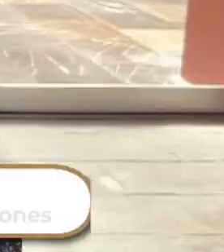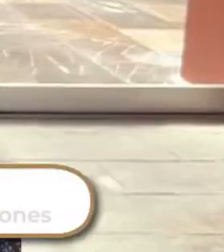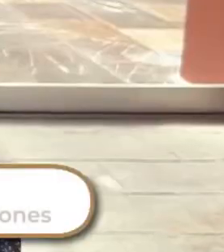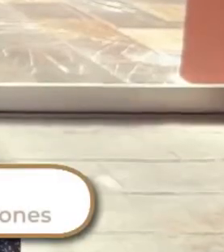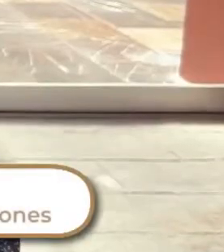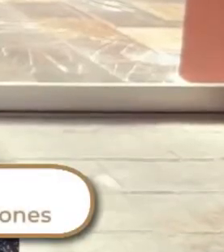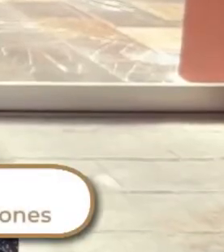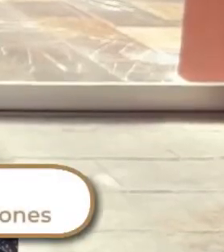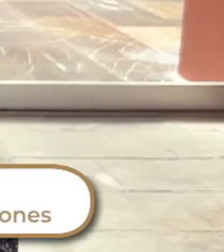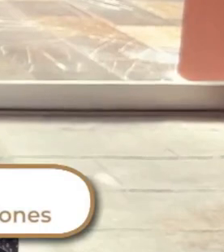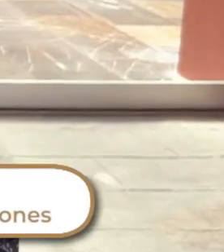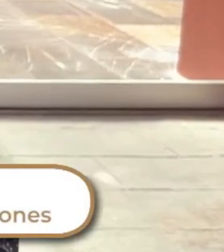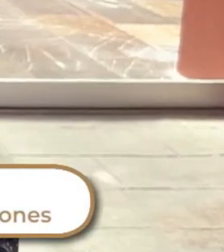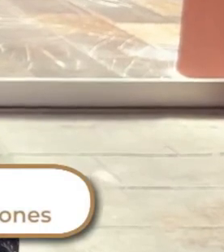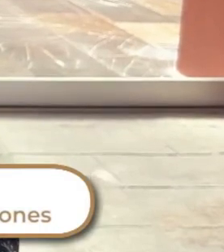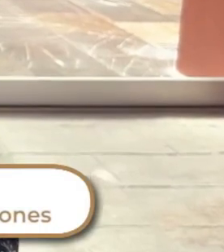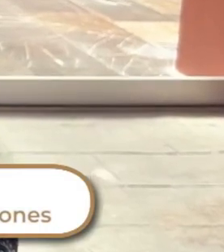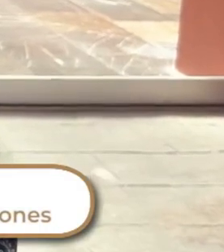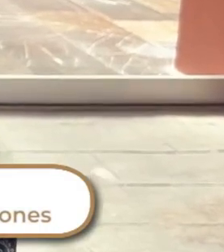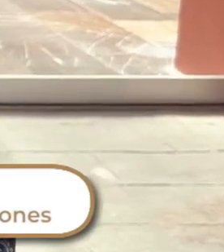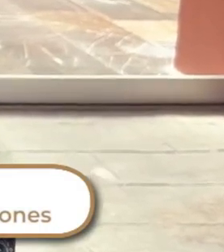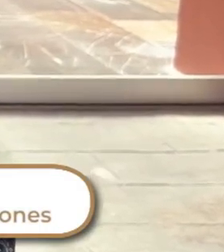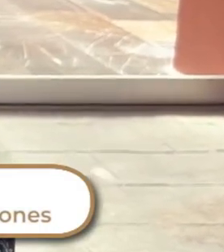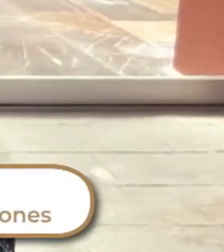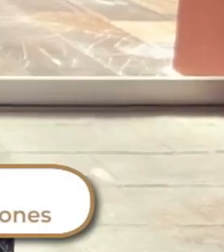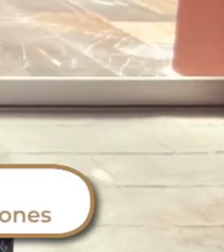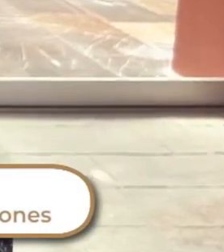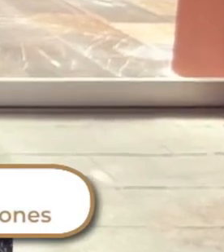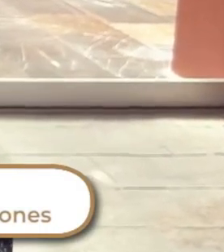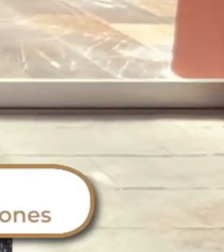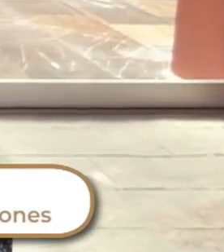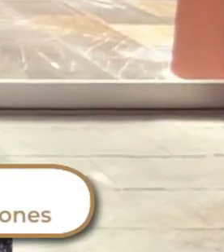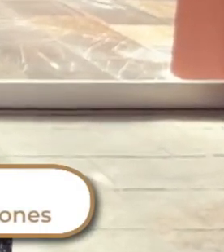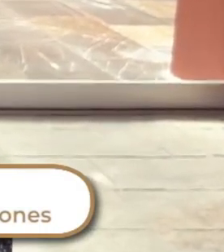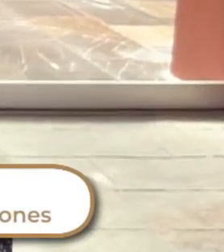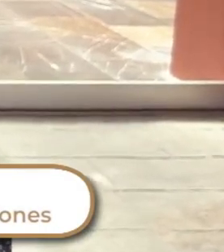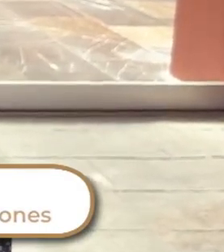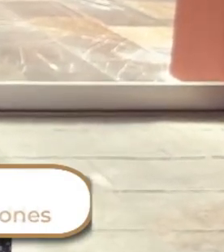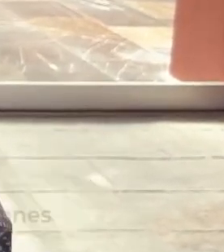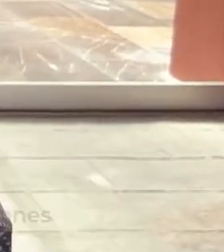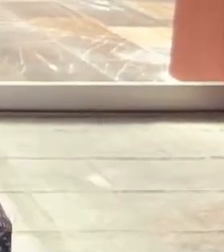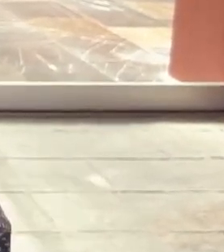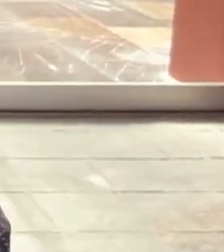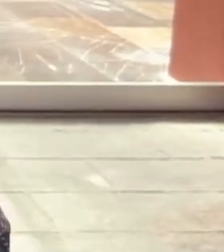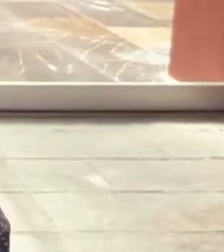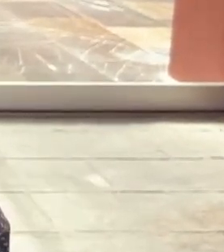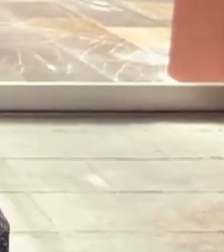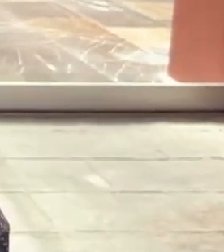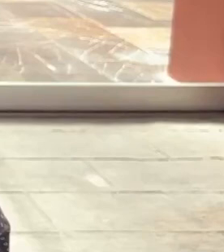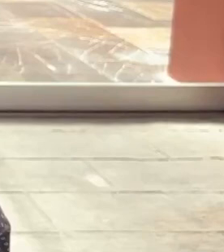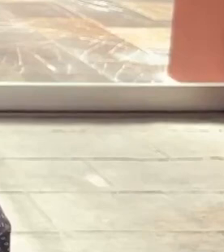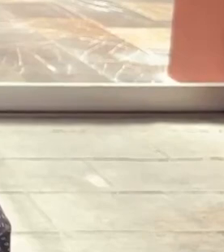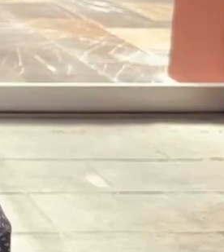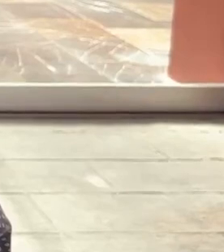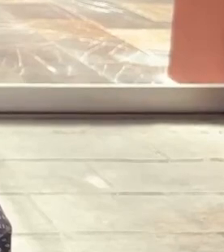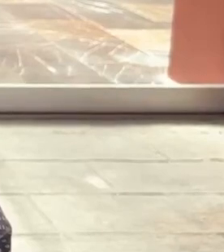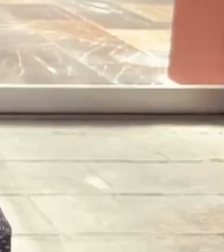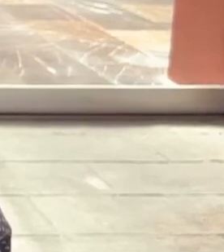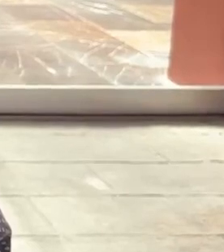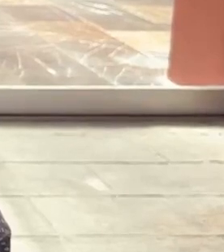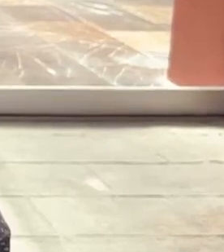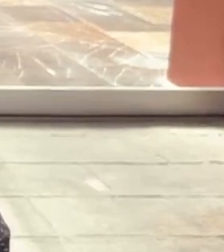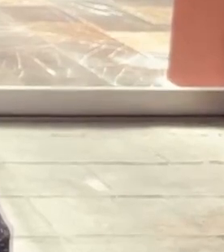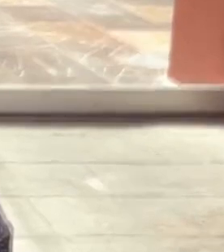Ingresé a Petróleos Mexicanos el 22 de junio de 1972. Hasta la fecha nunca he faltado